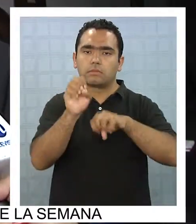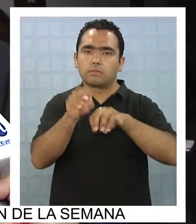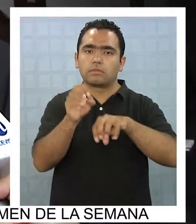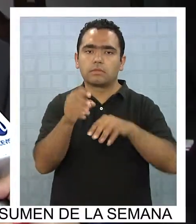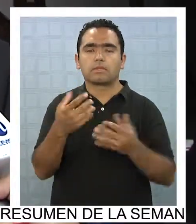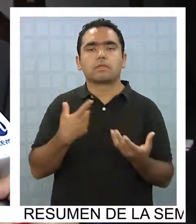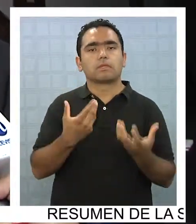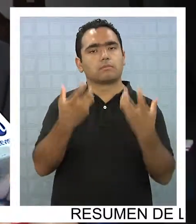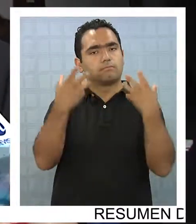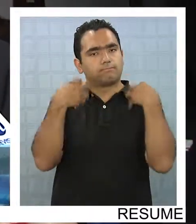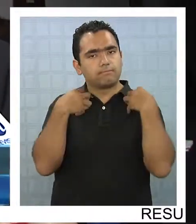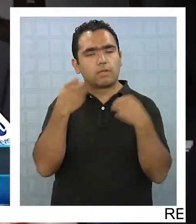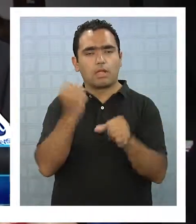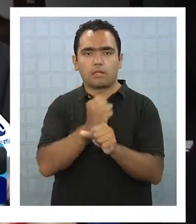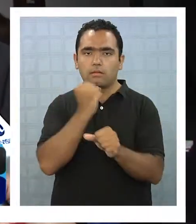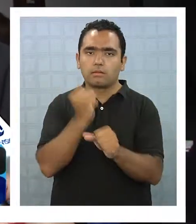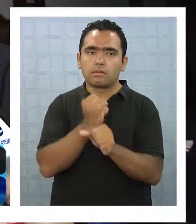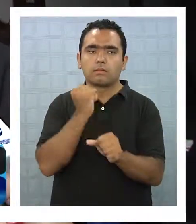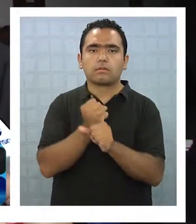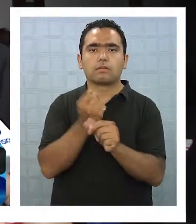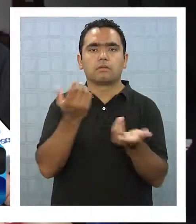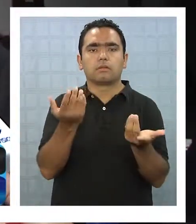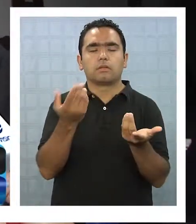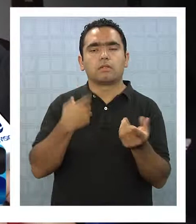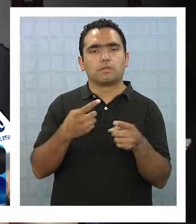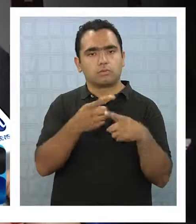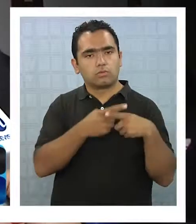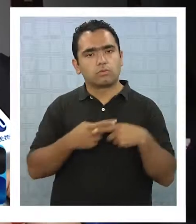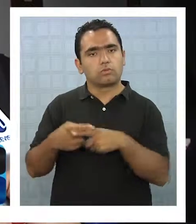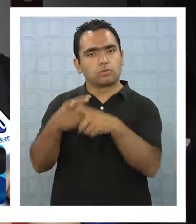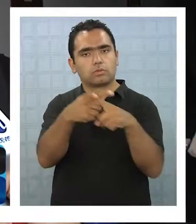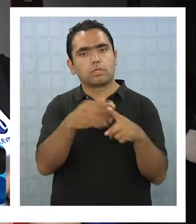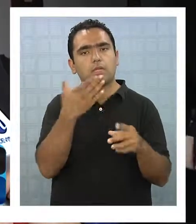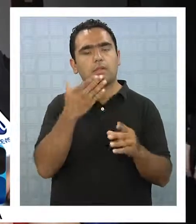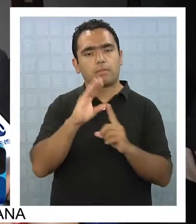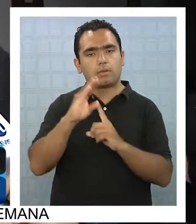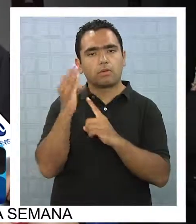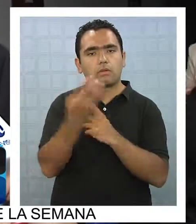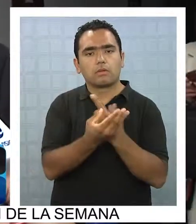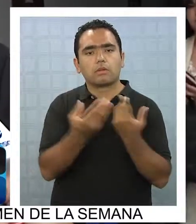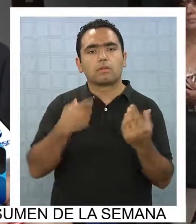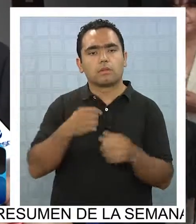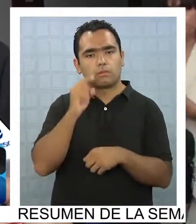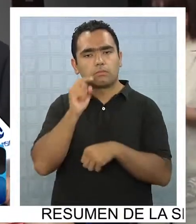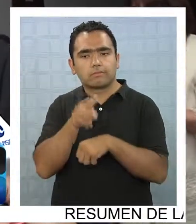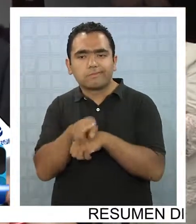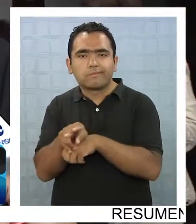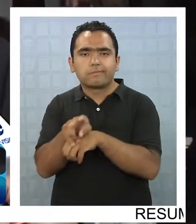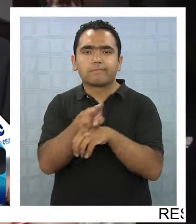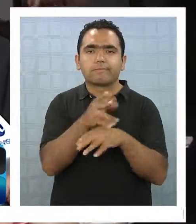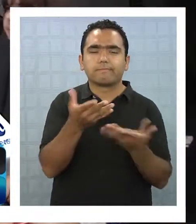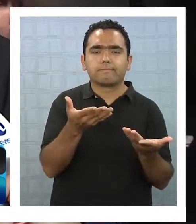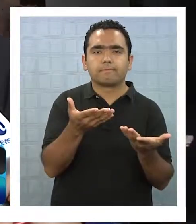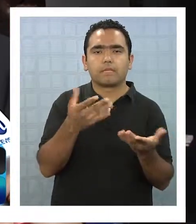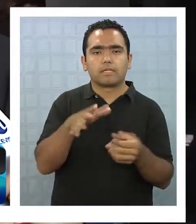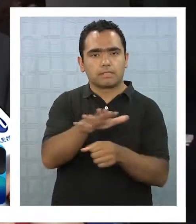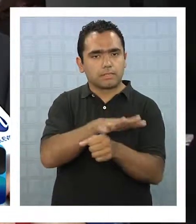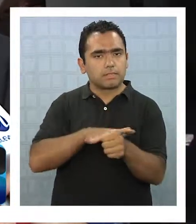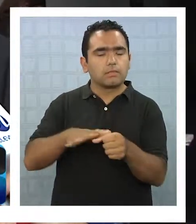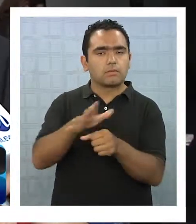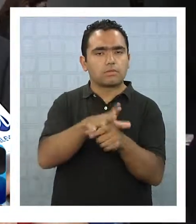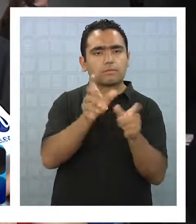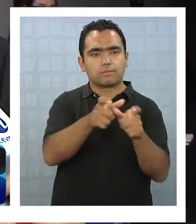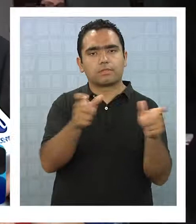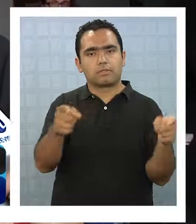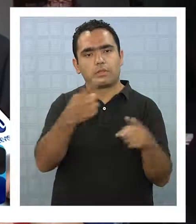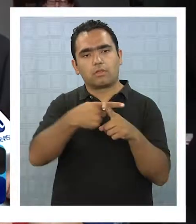importante labor de trabajo a nivel social y cultural de la percepción de la situación de los migrantes.